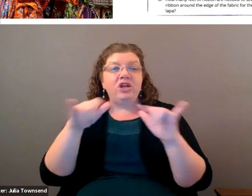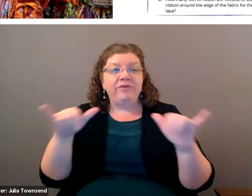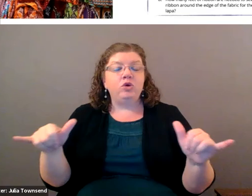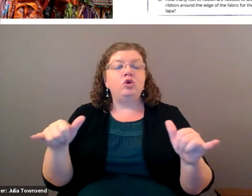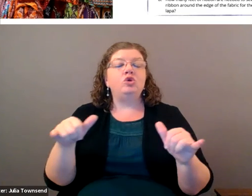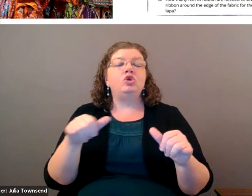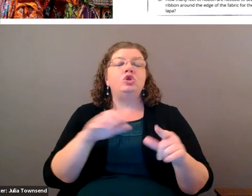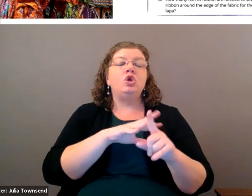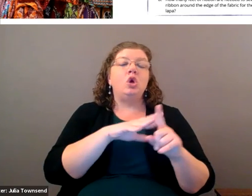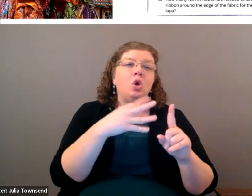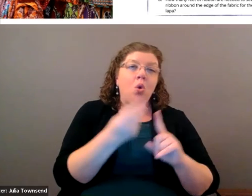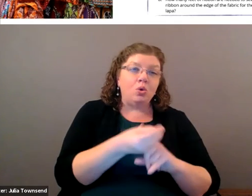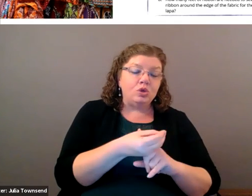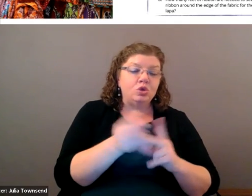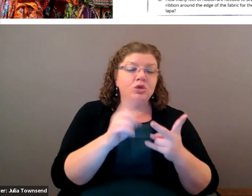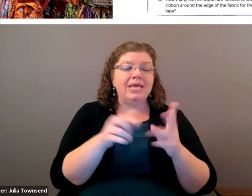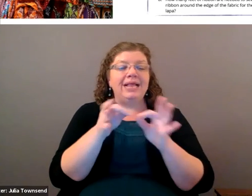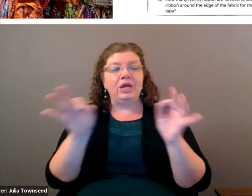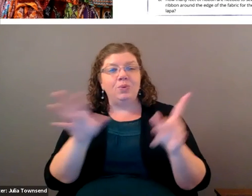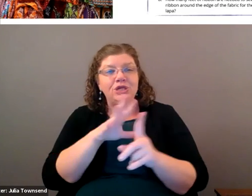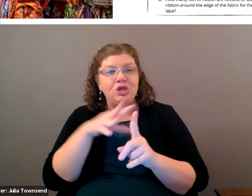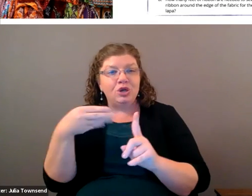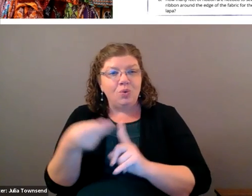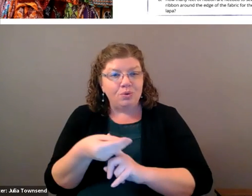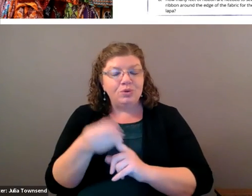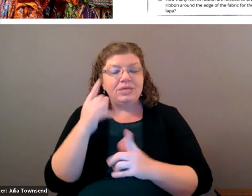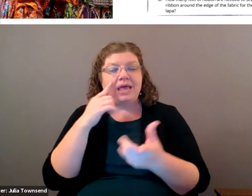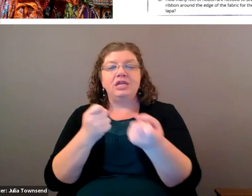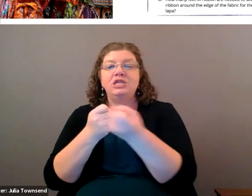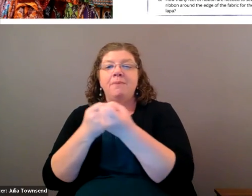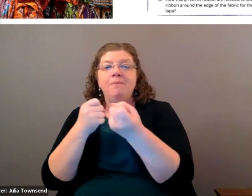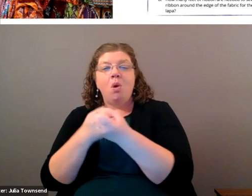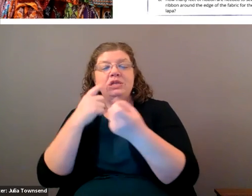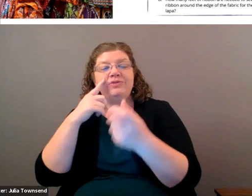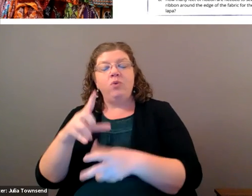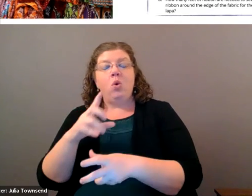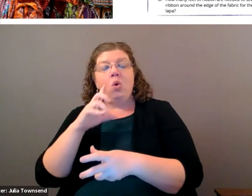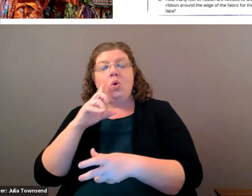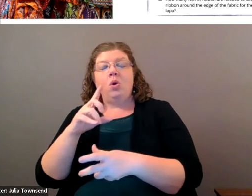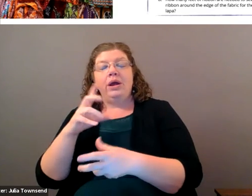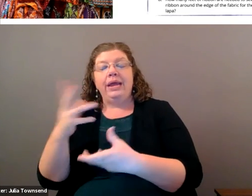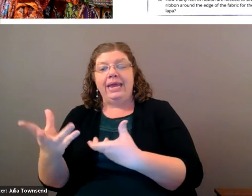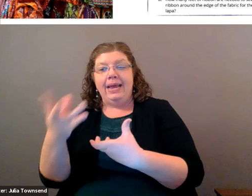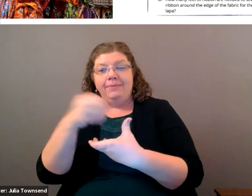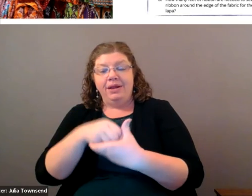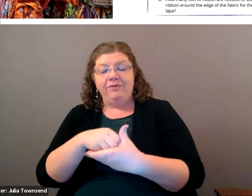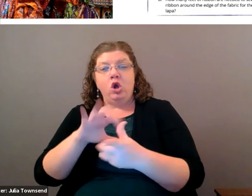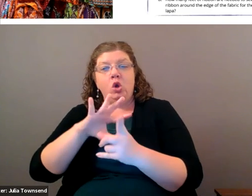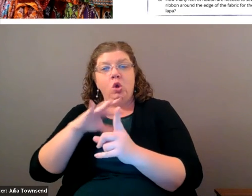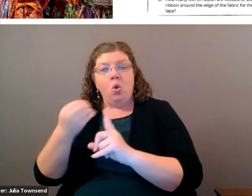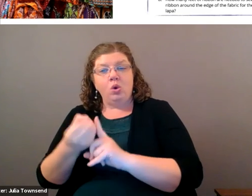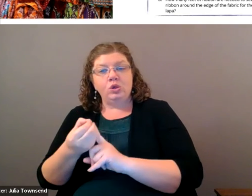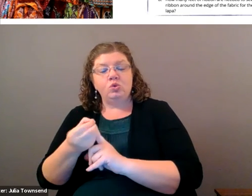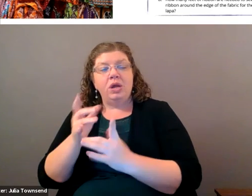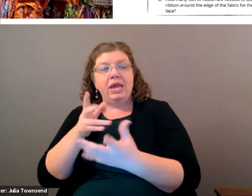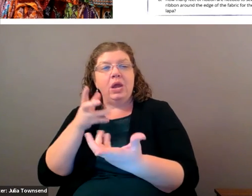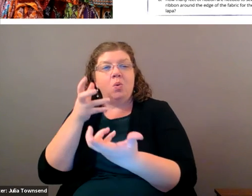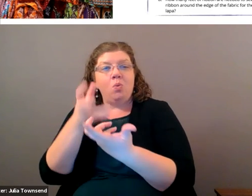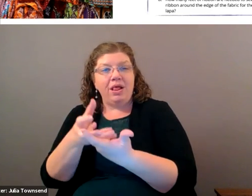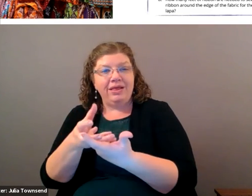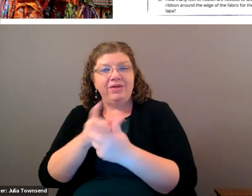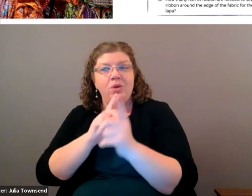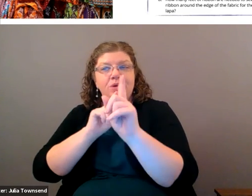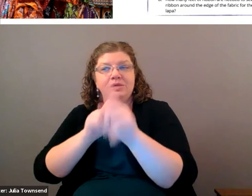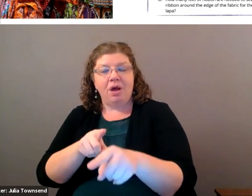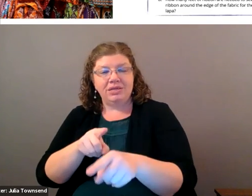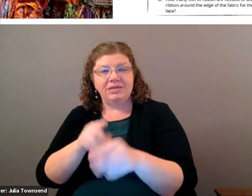refleja diversidad en cultura y en lenguaje. Tenemos ahí los apoyos para poder apoyar